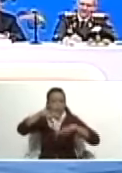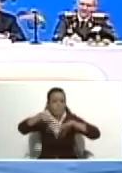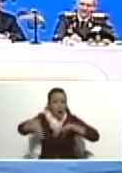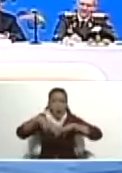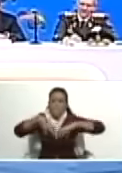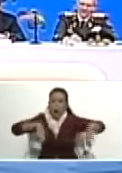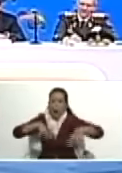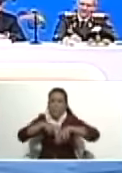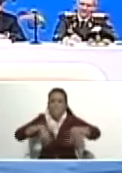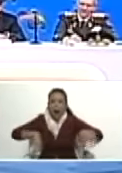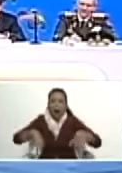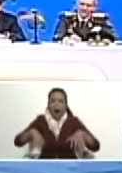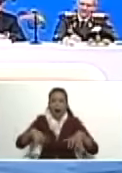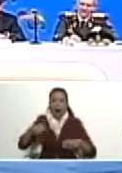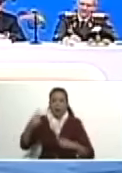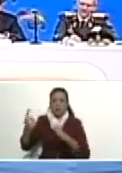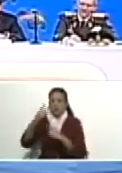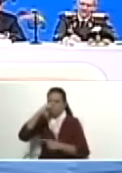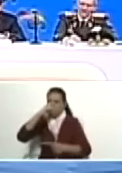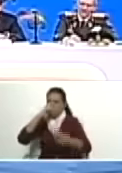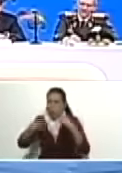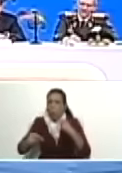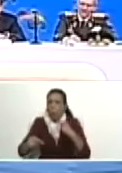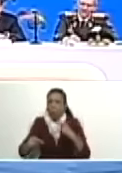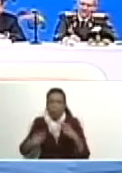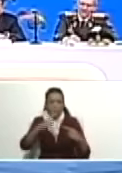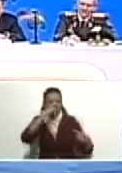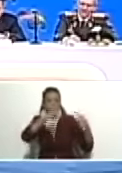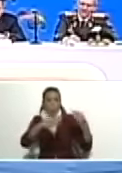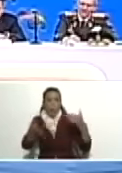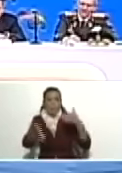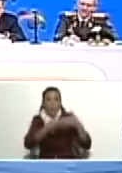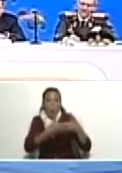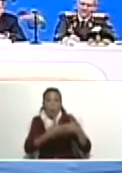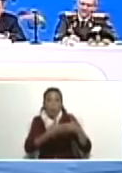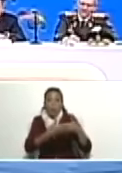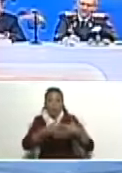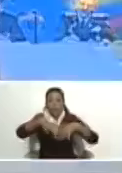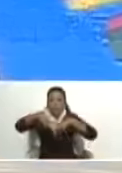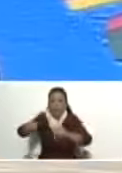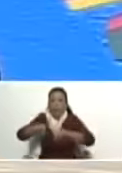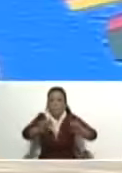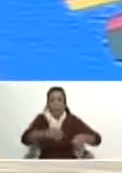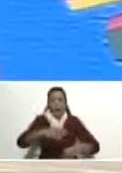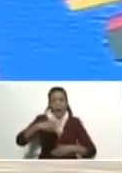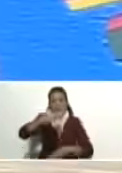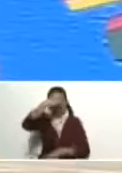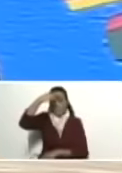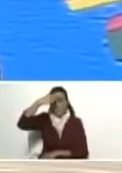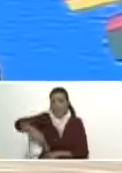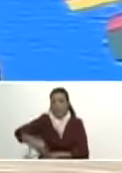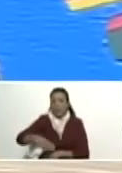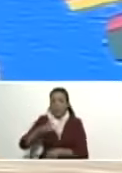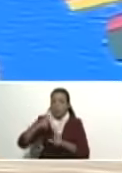de extremas amenazas, de bloqueos e invasiones militares,